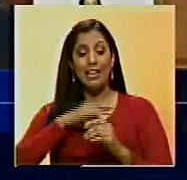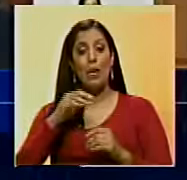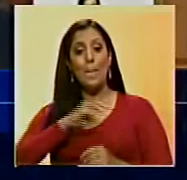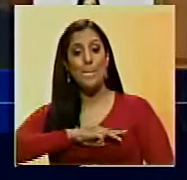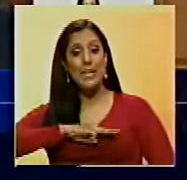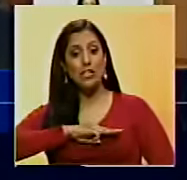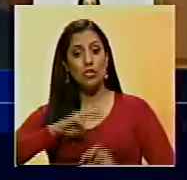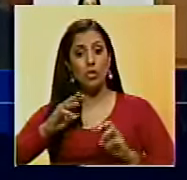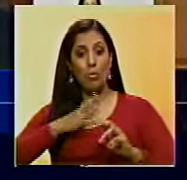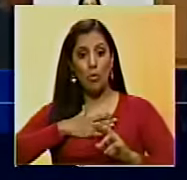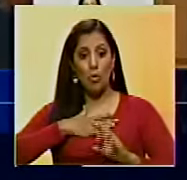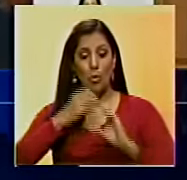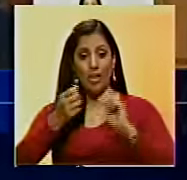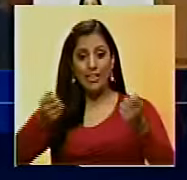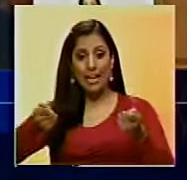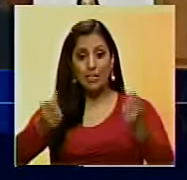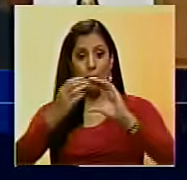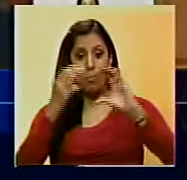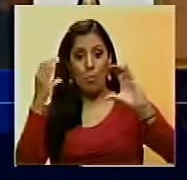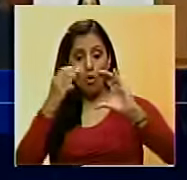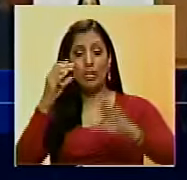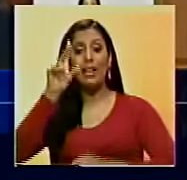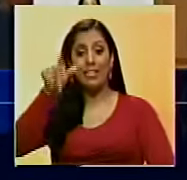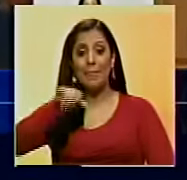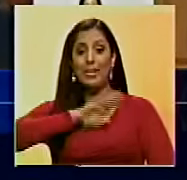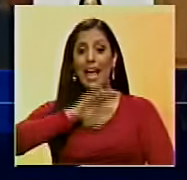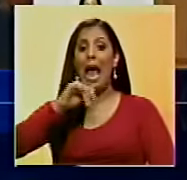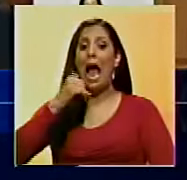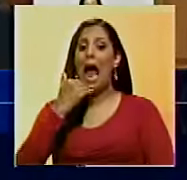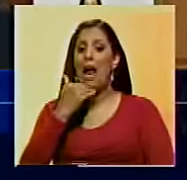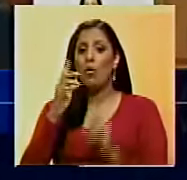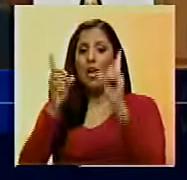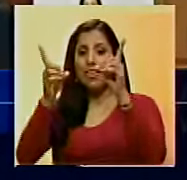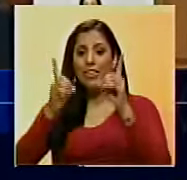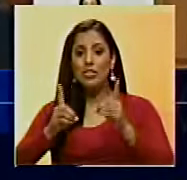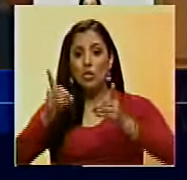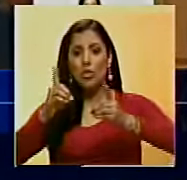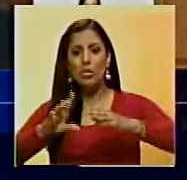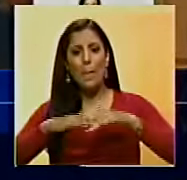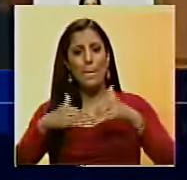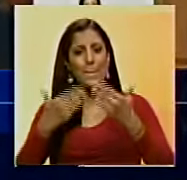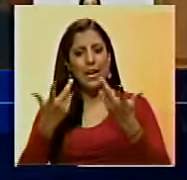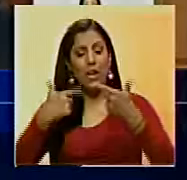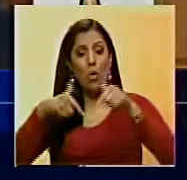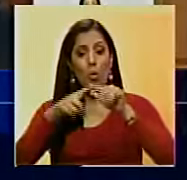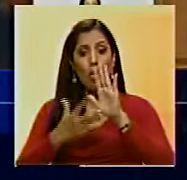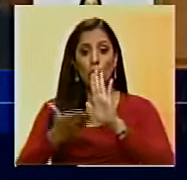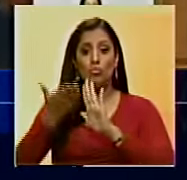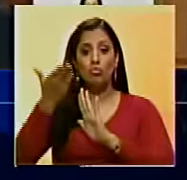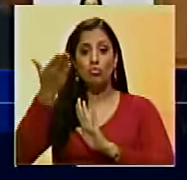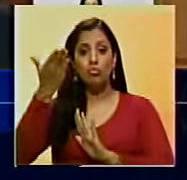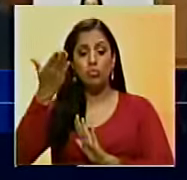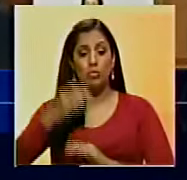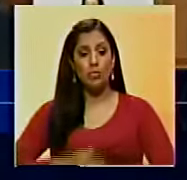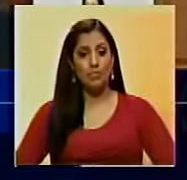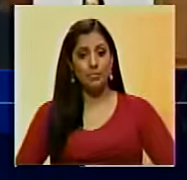transporte, bueno, seguramente, ahí ya se han tomado algunas decisiones para espaciar los aumentos